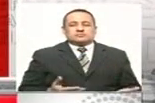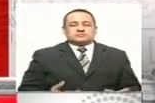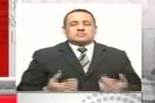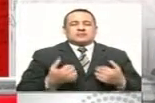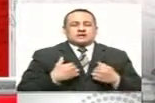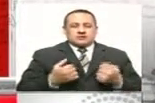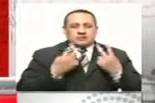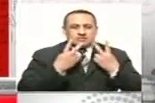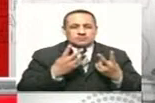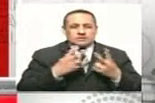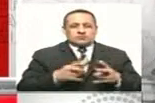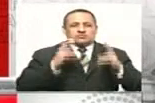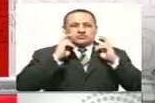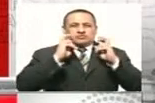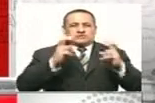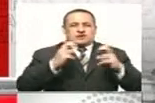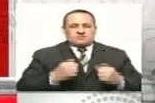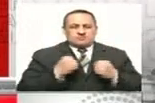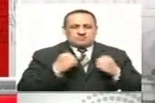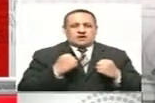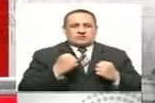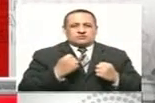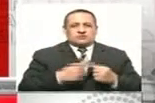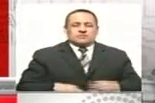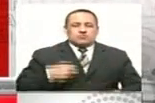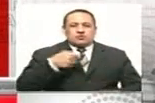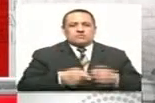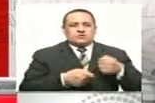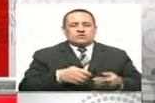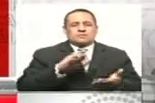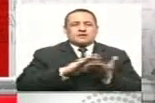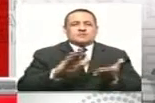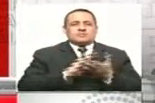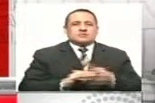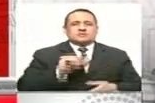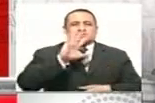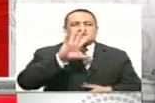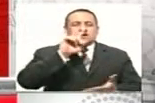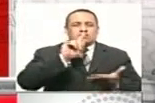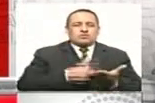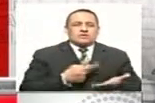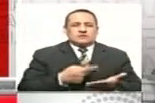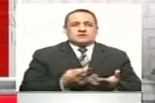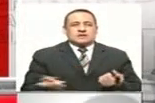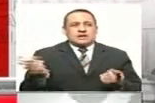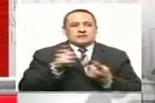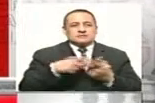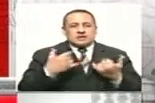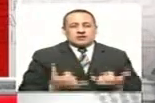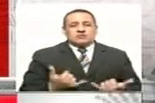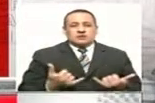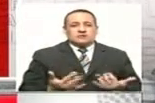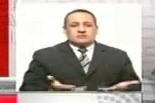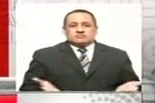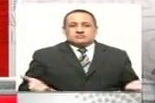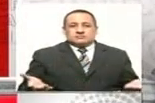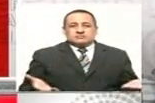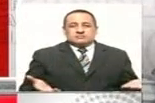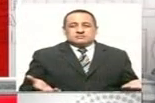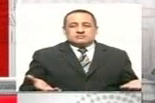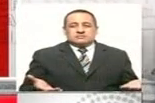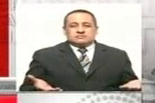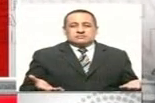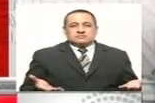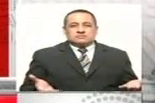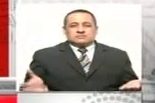Tenemos nuestro Tren Macho. Proinversión ha licitado 5 veces. Y hasta la fecha, señora Presidenta del Consejo de